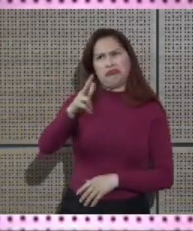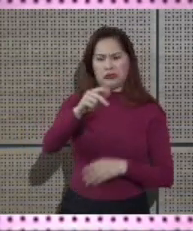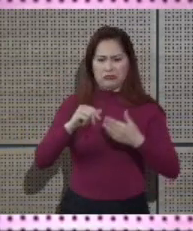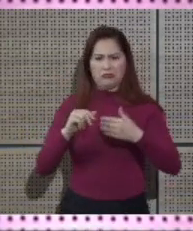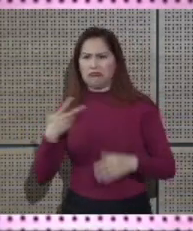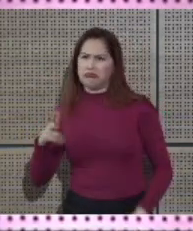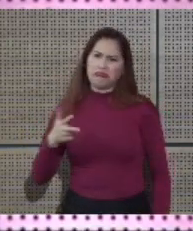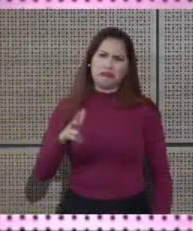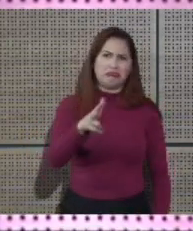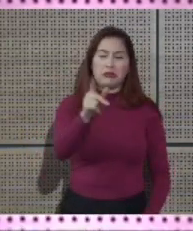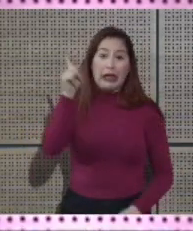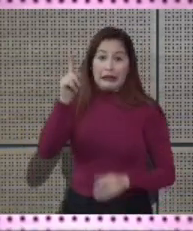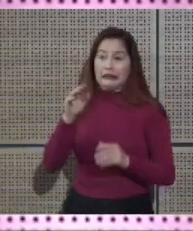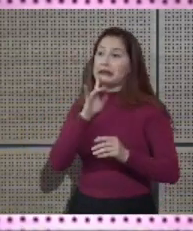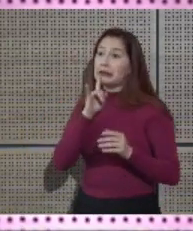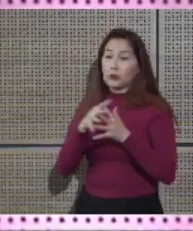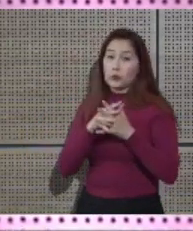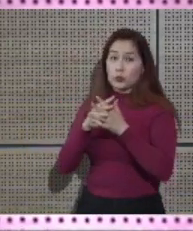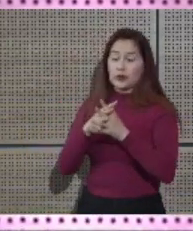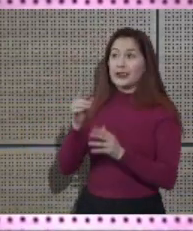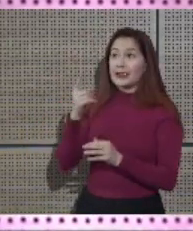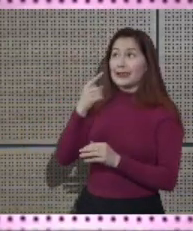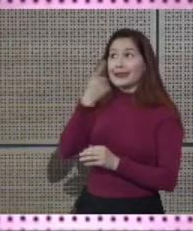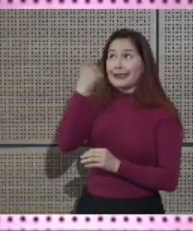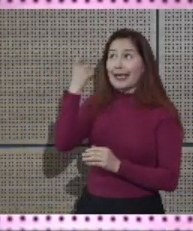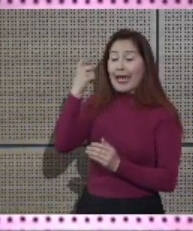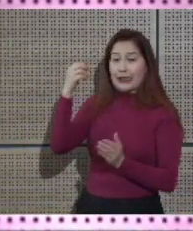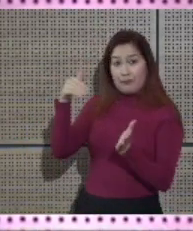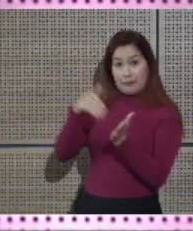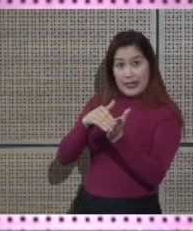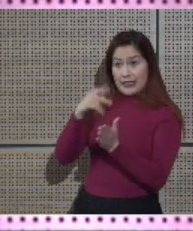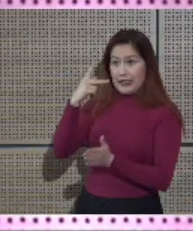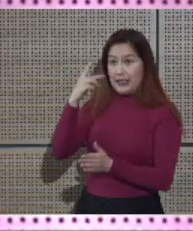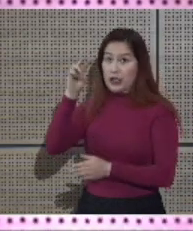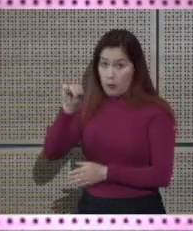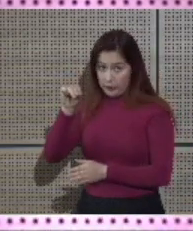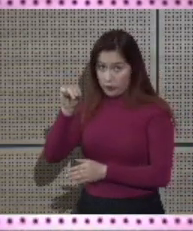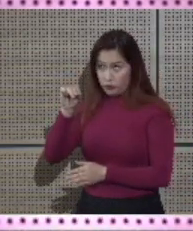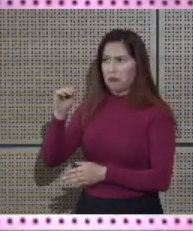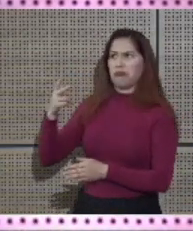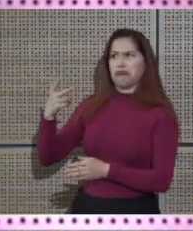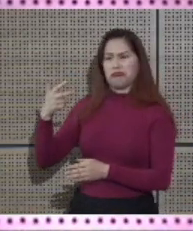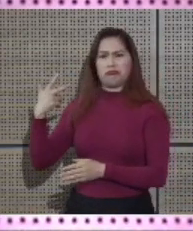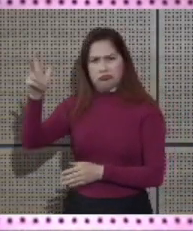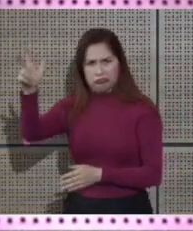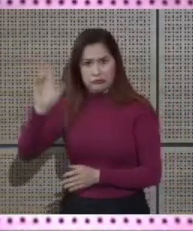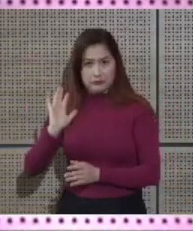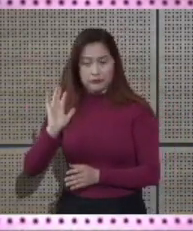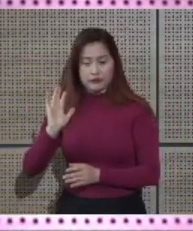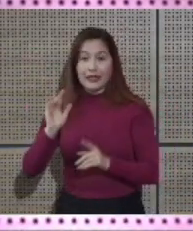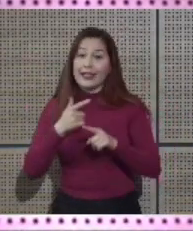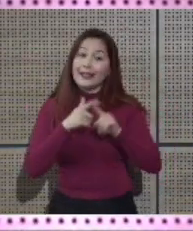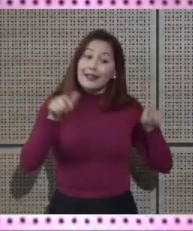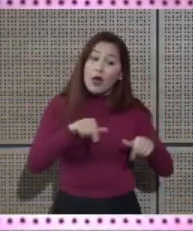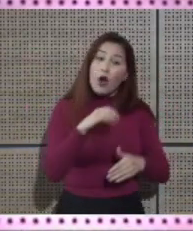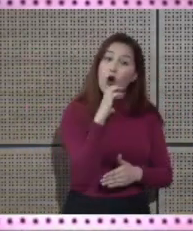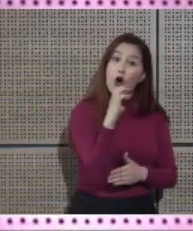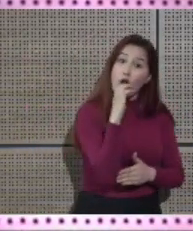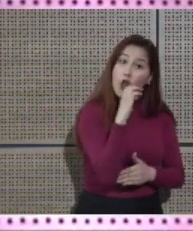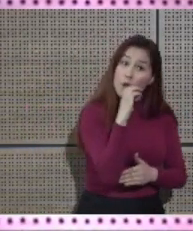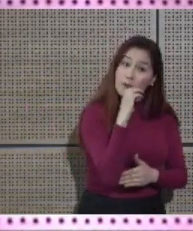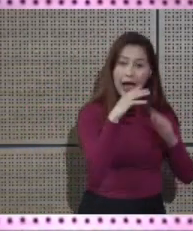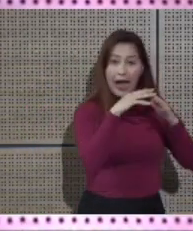año. En el caso de Colombia, y esto no es un caso diferente a muchos otros de nuestros países, circula 50.000 kilómetros al